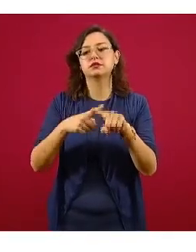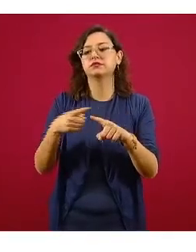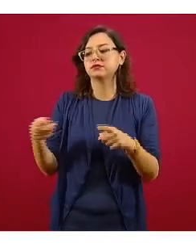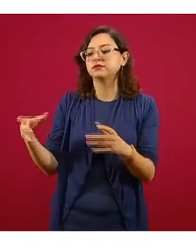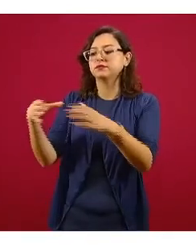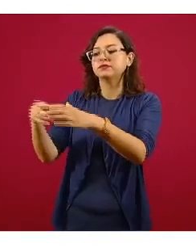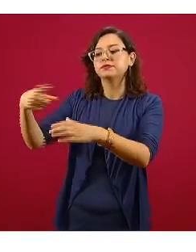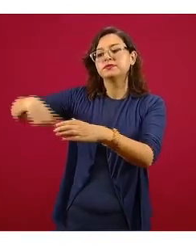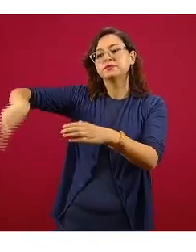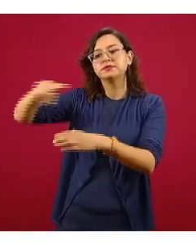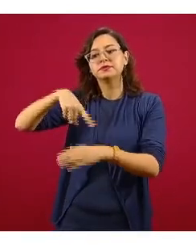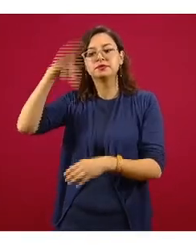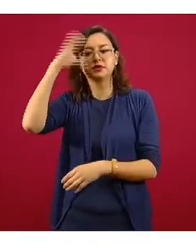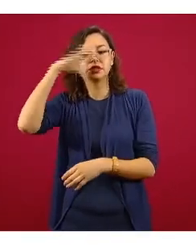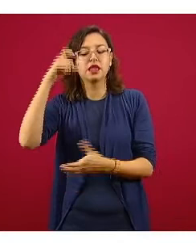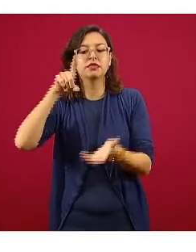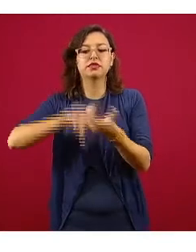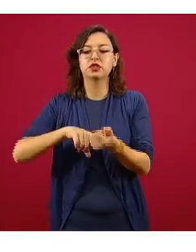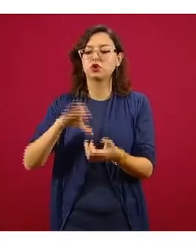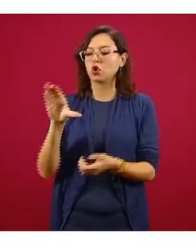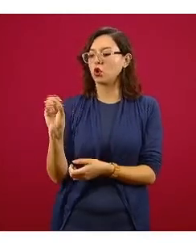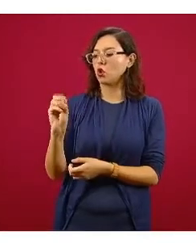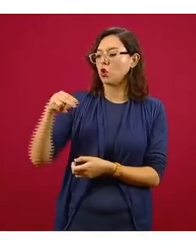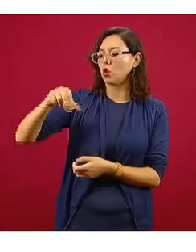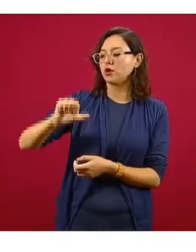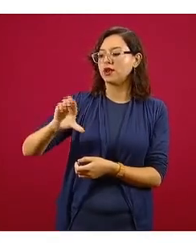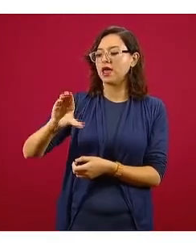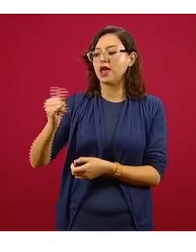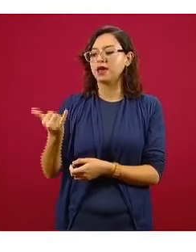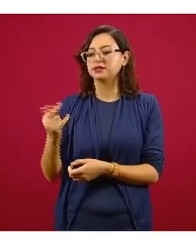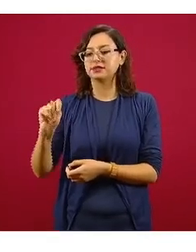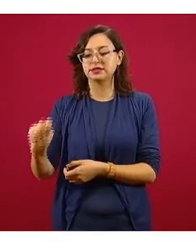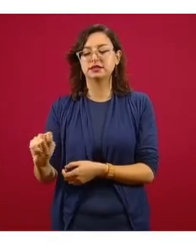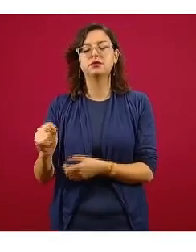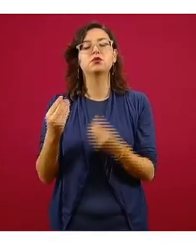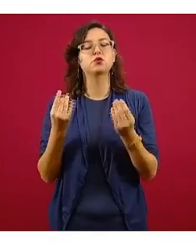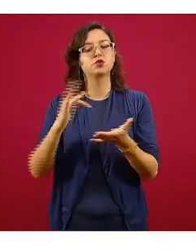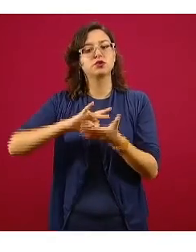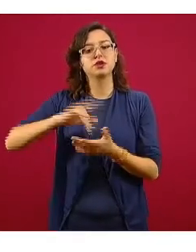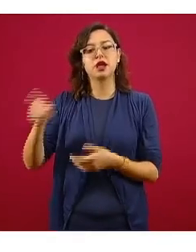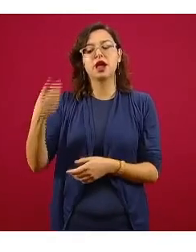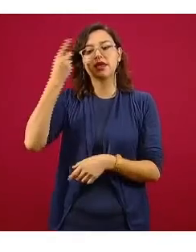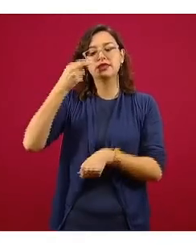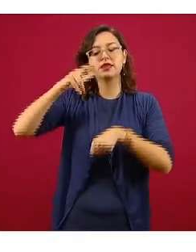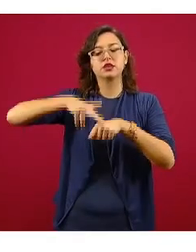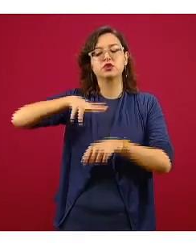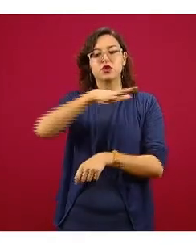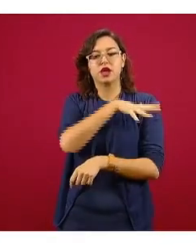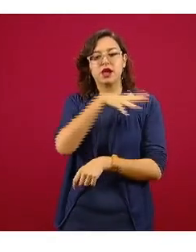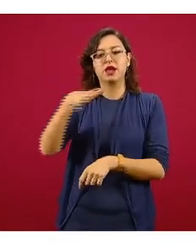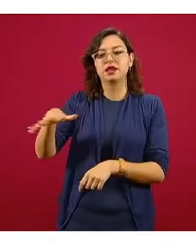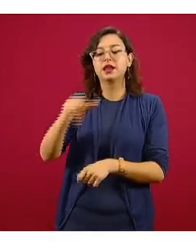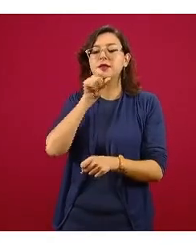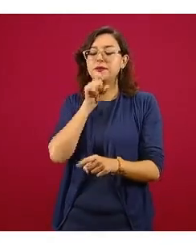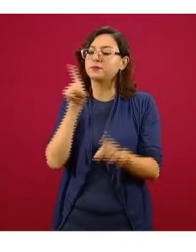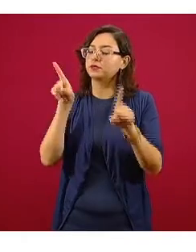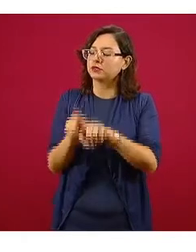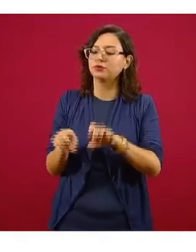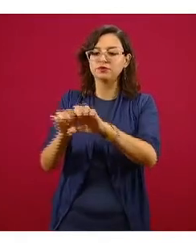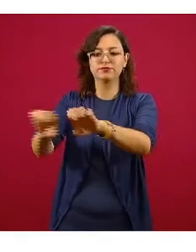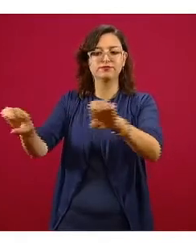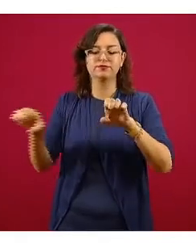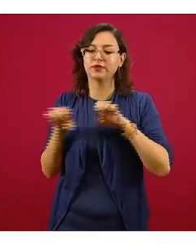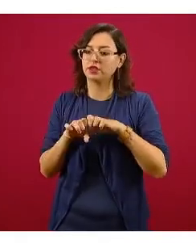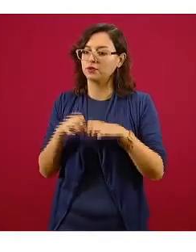científica que coordina el CONACYT y, como siempre, nuestro agradecimiento a la directora general de CONACYT y a su espléndido equipo